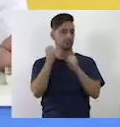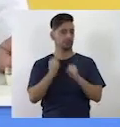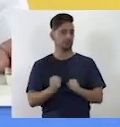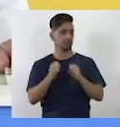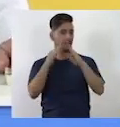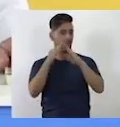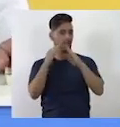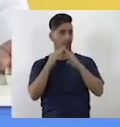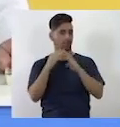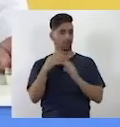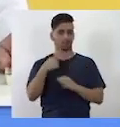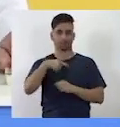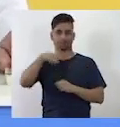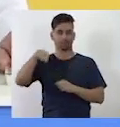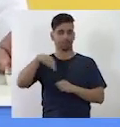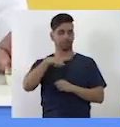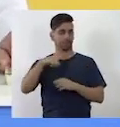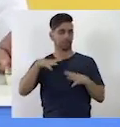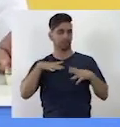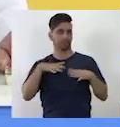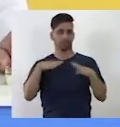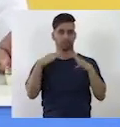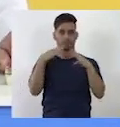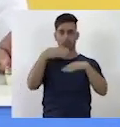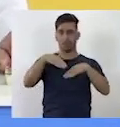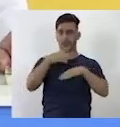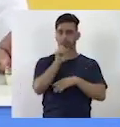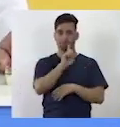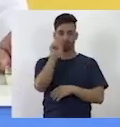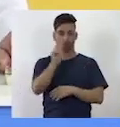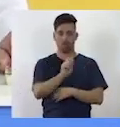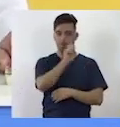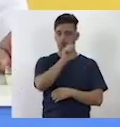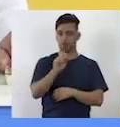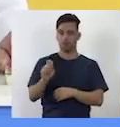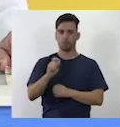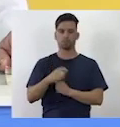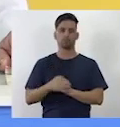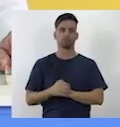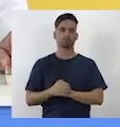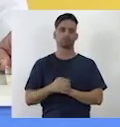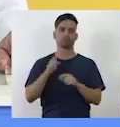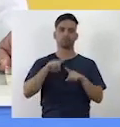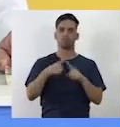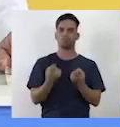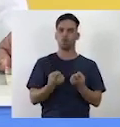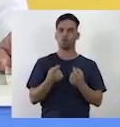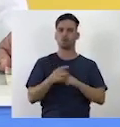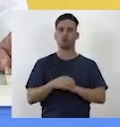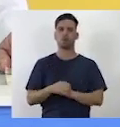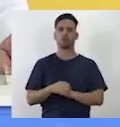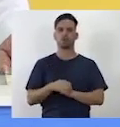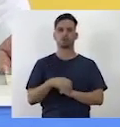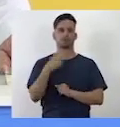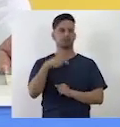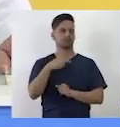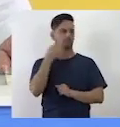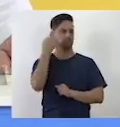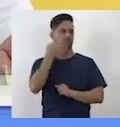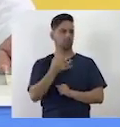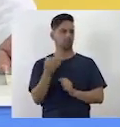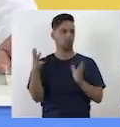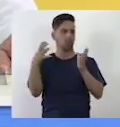no salir lo menos posible son las acciones determinadas bien porque encontraremos quizás algún